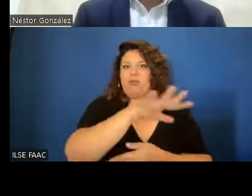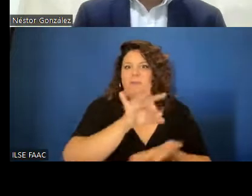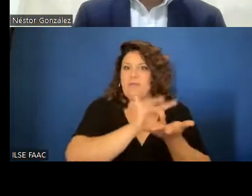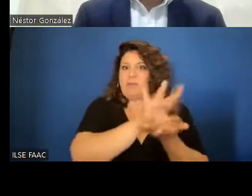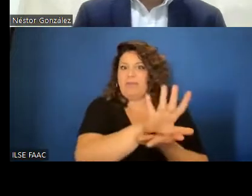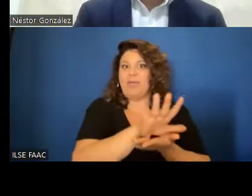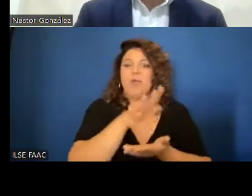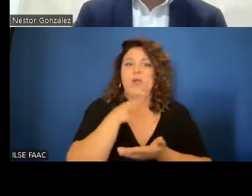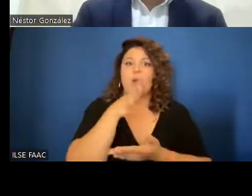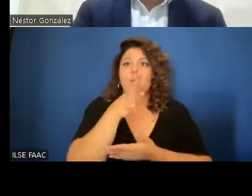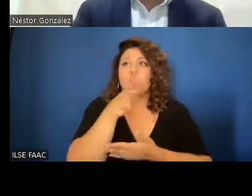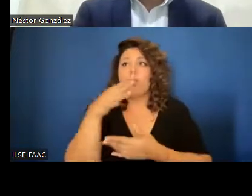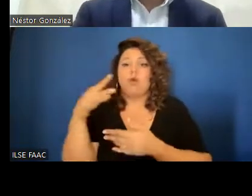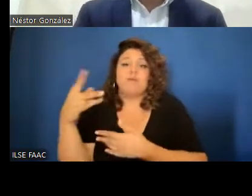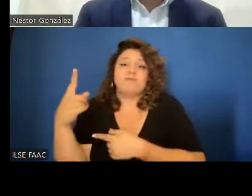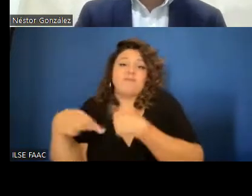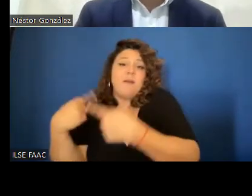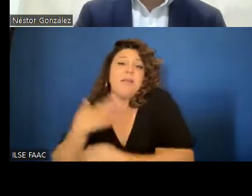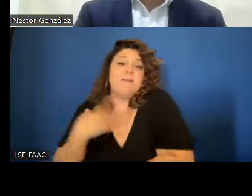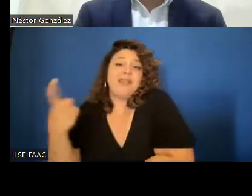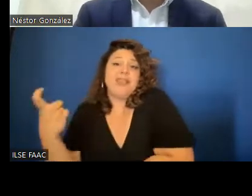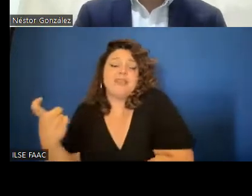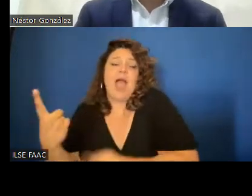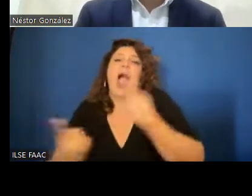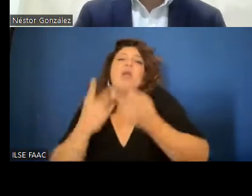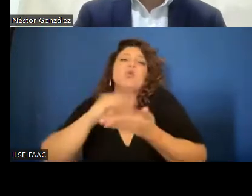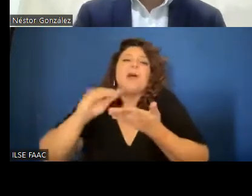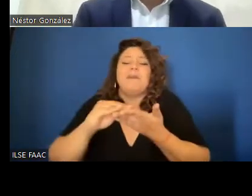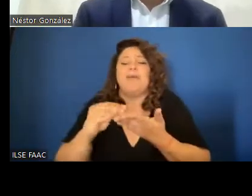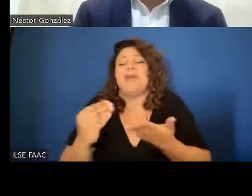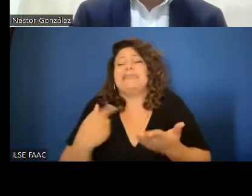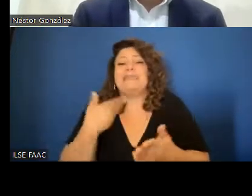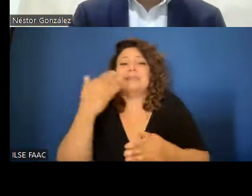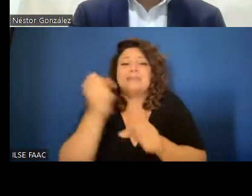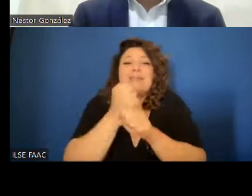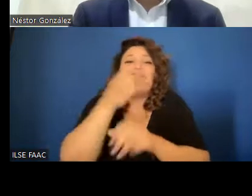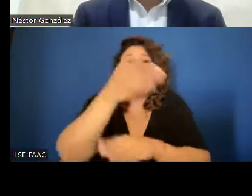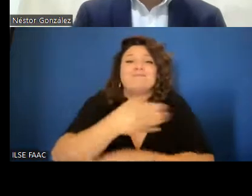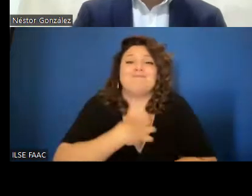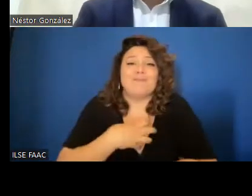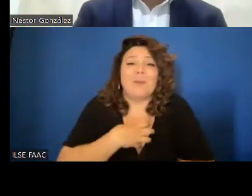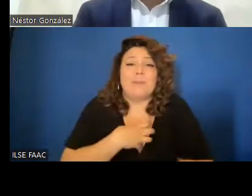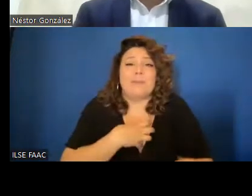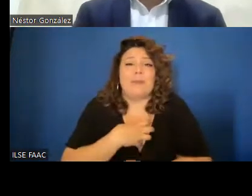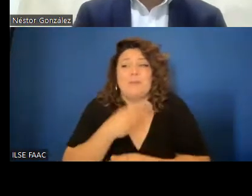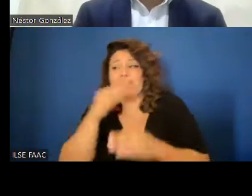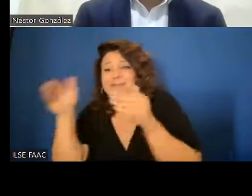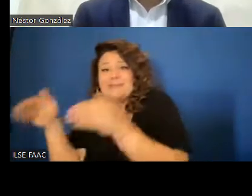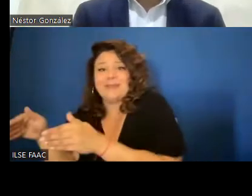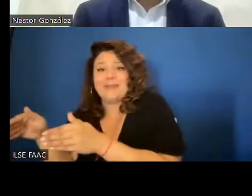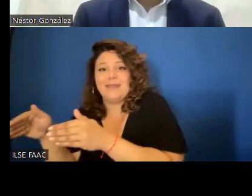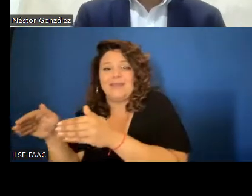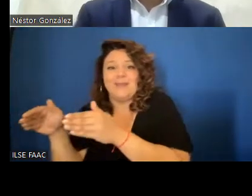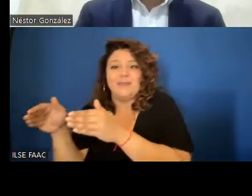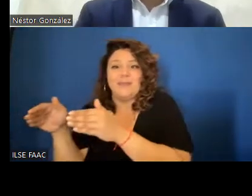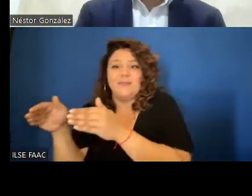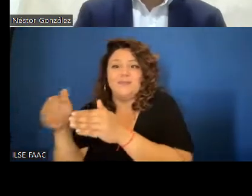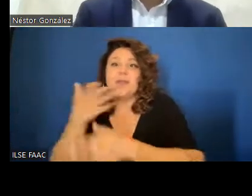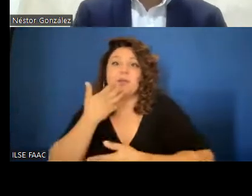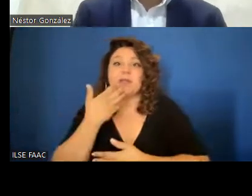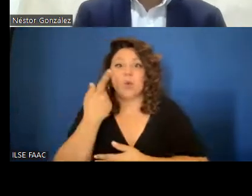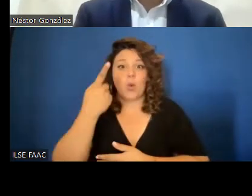poco. Vuelvo contigo, Néstor. Esta ley, ¿a quién se aplica? ¿Qué entiende por discriminación?